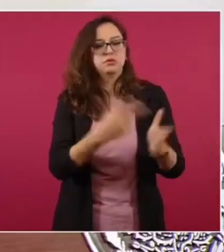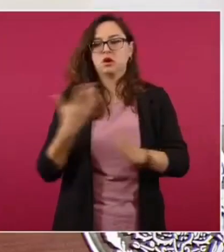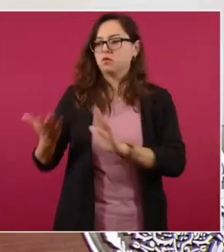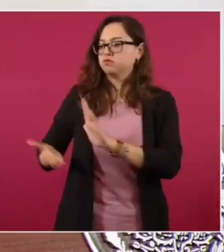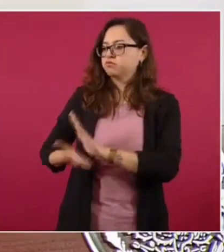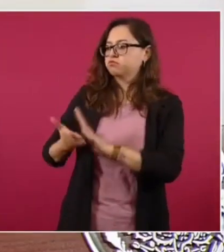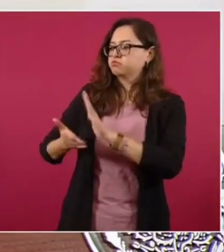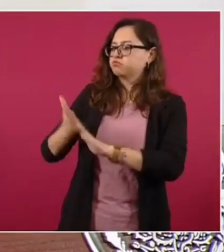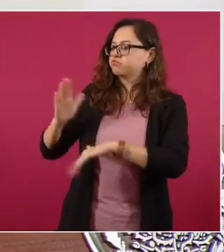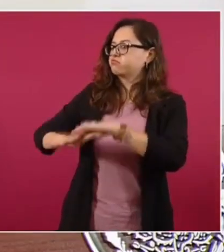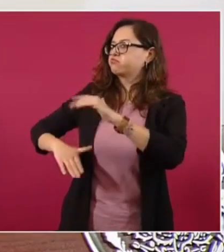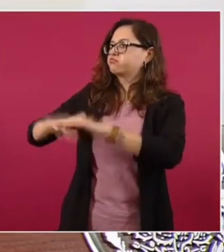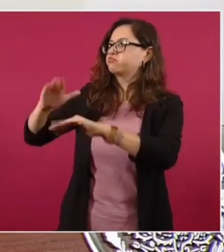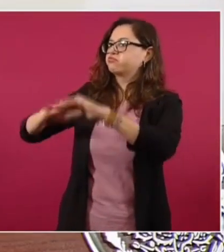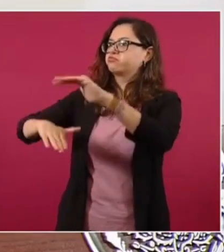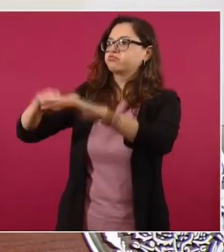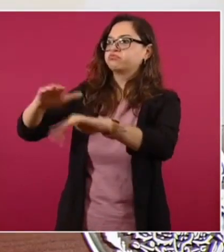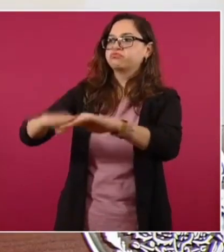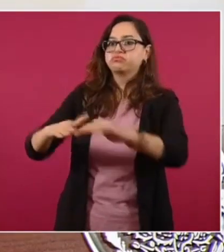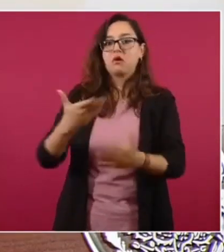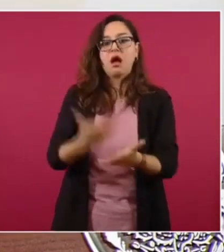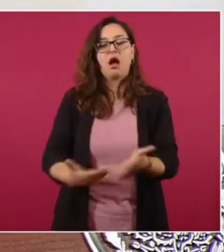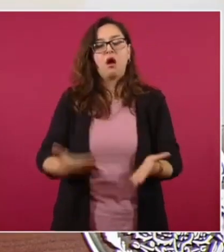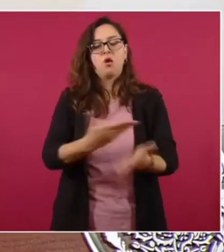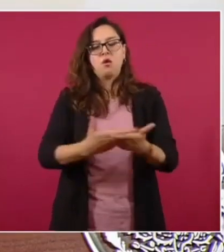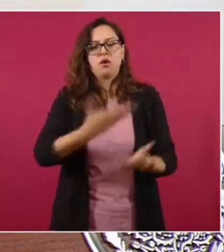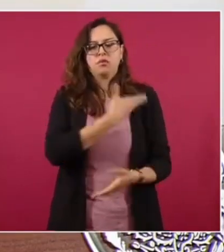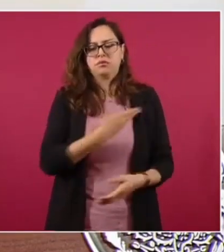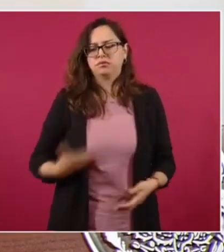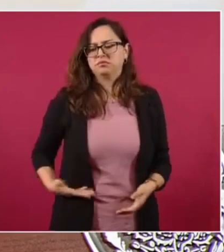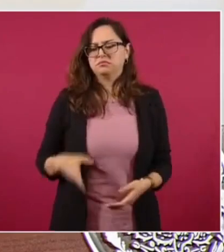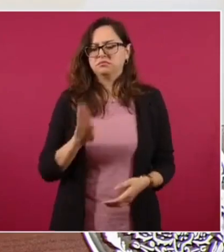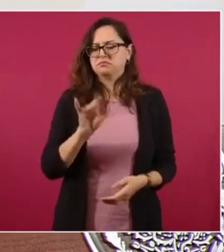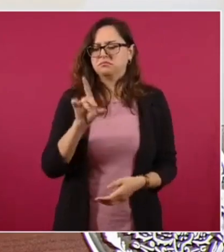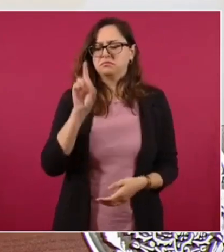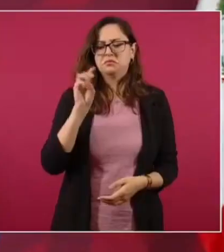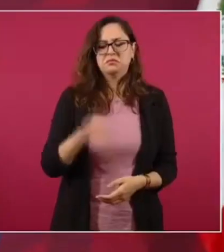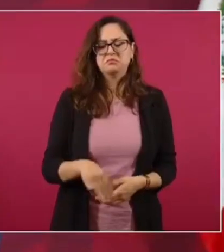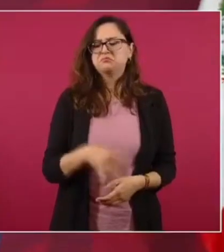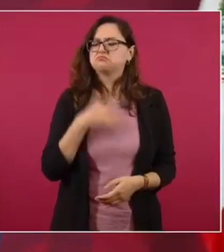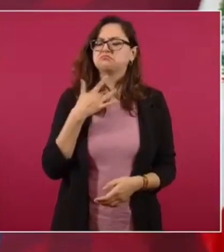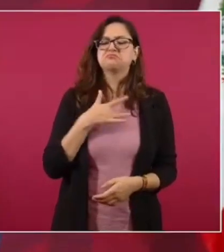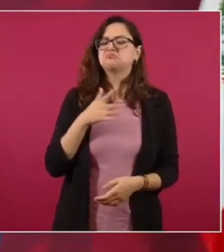el presidente Biden y dijo no al muro.